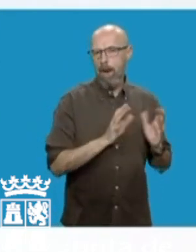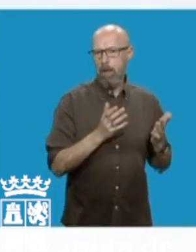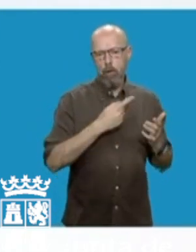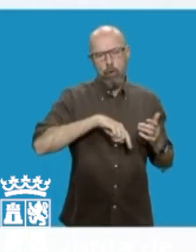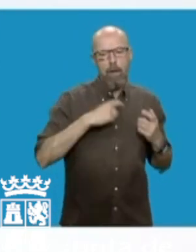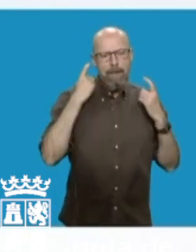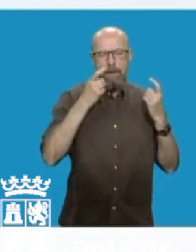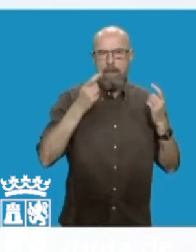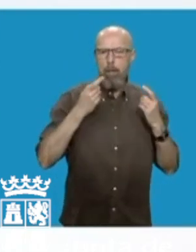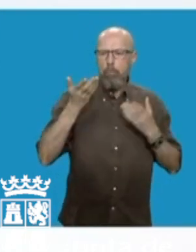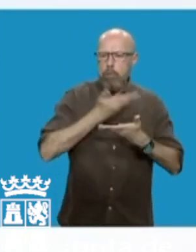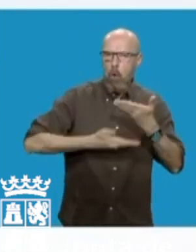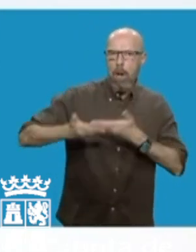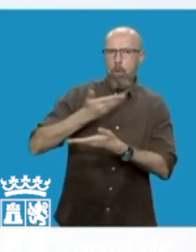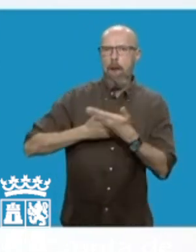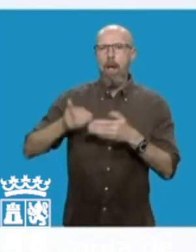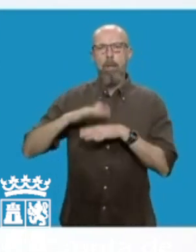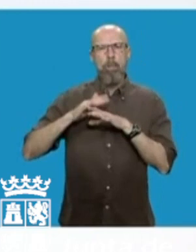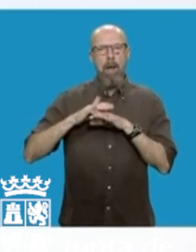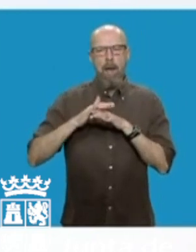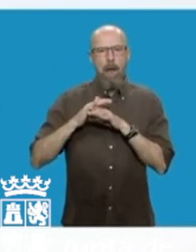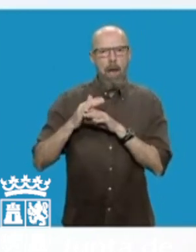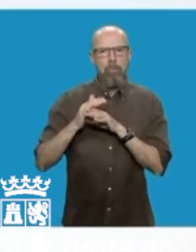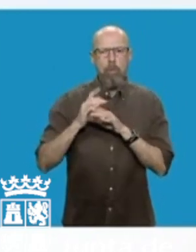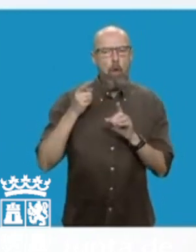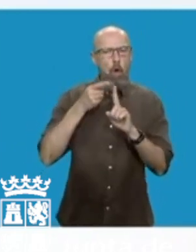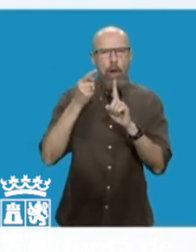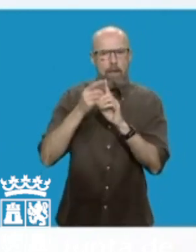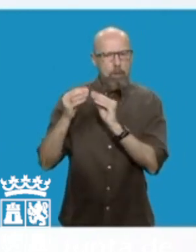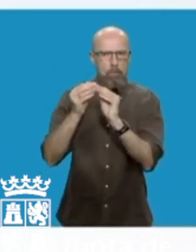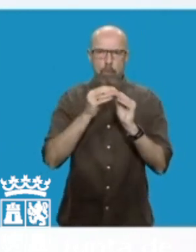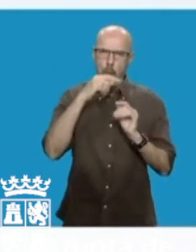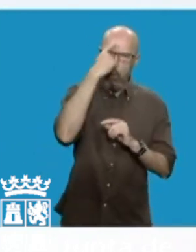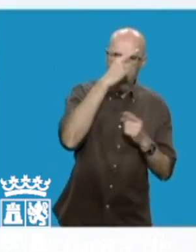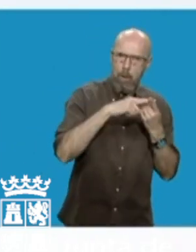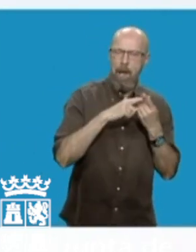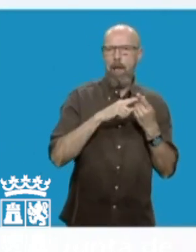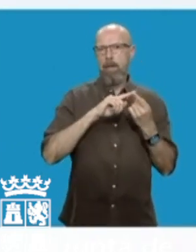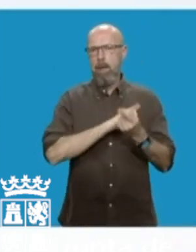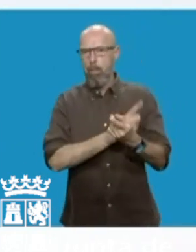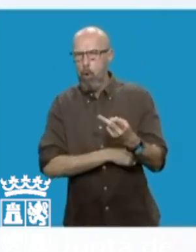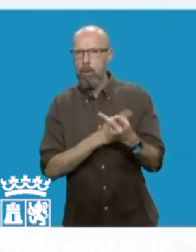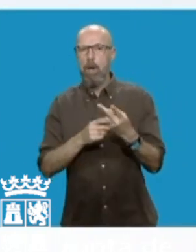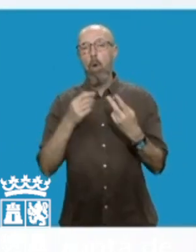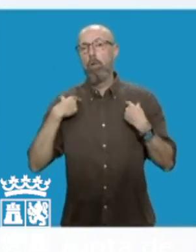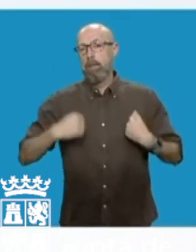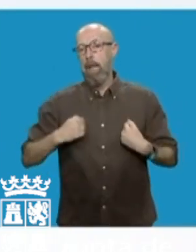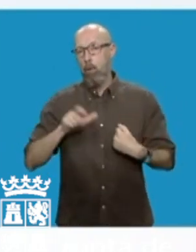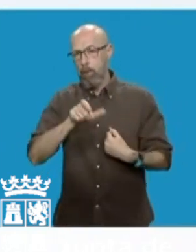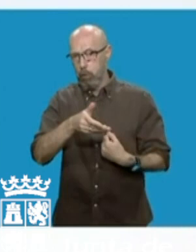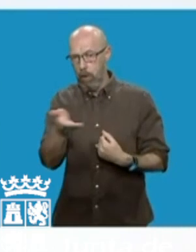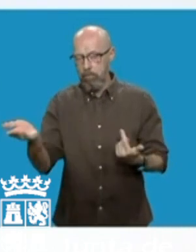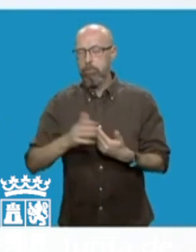todos colaborar para distintos fines comunes, tanto la cultura como el deporte, como en este caso la salud de los ciudadanos. Y desde aquí, en primer